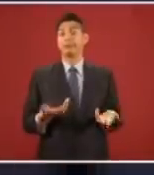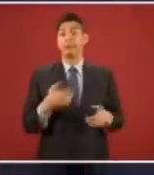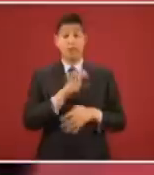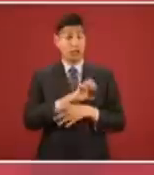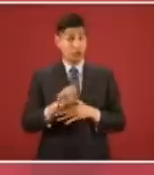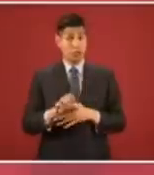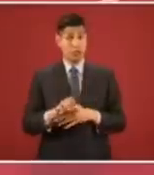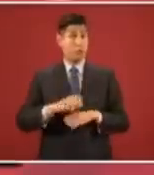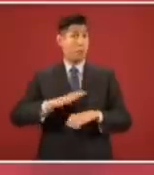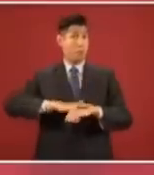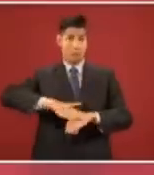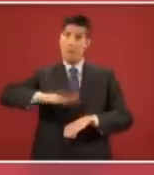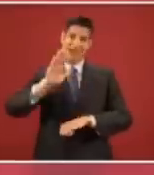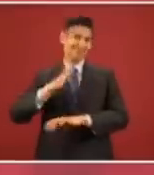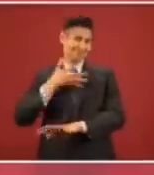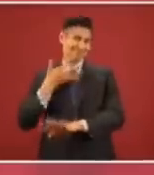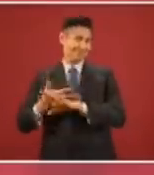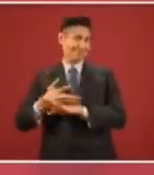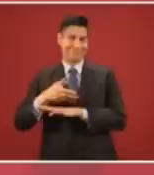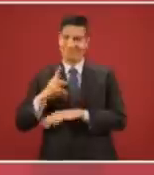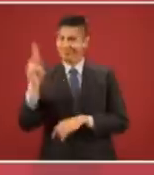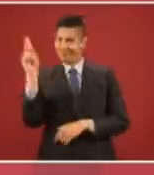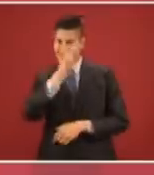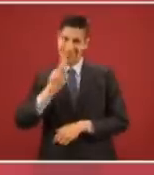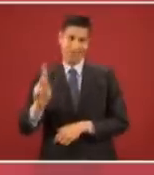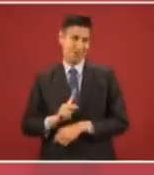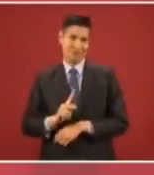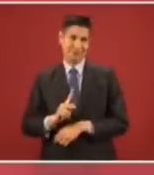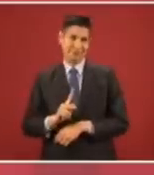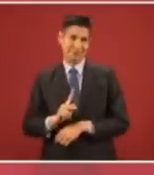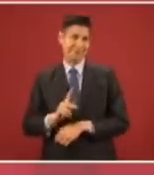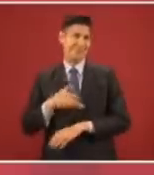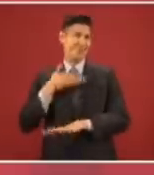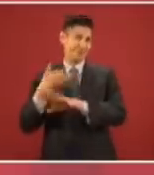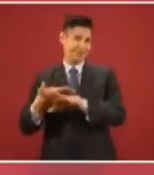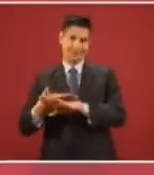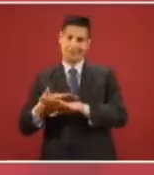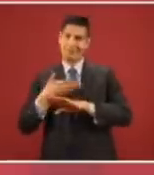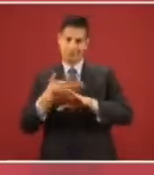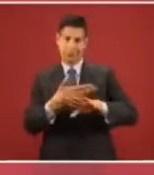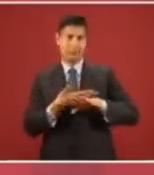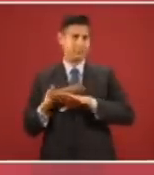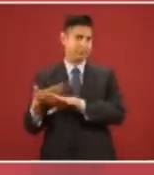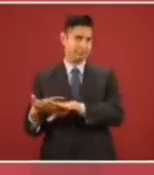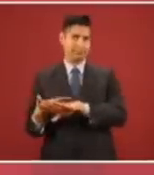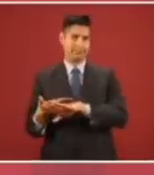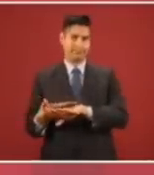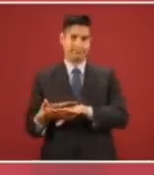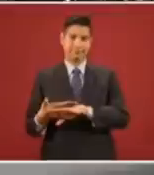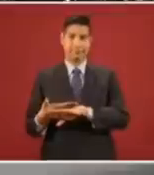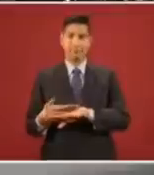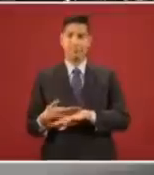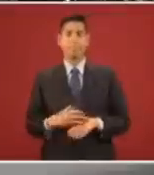se genera más violencia. La violencia genera violencia, produce violencia. Y la falta